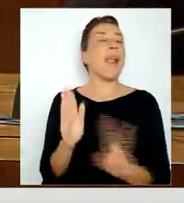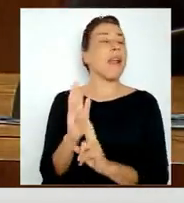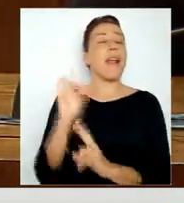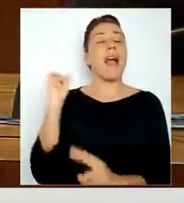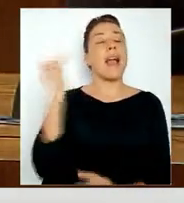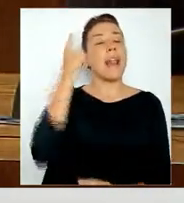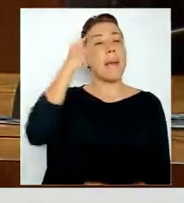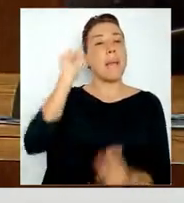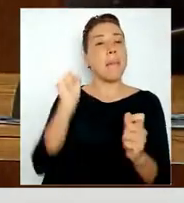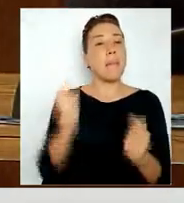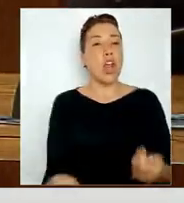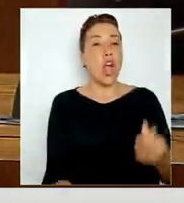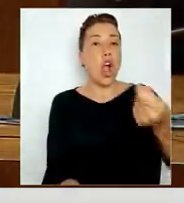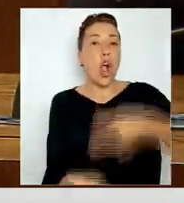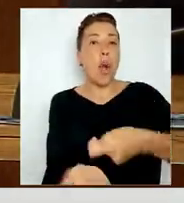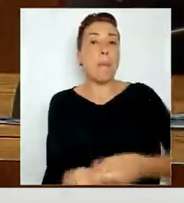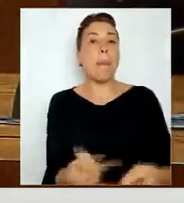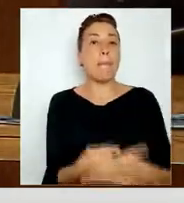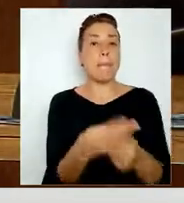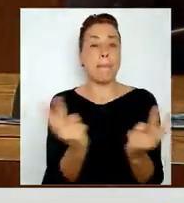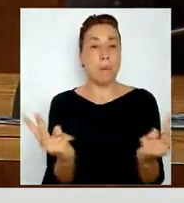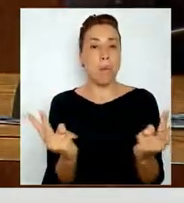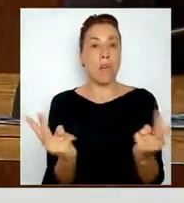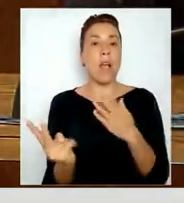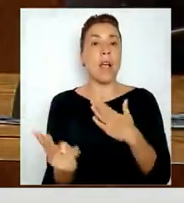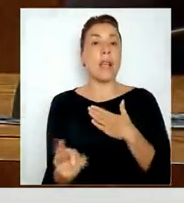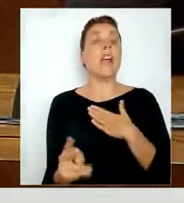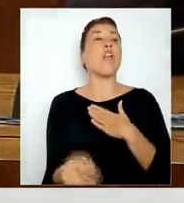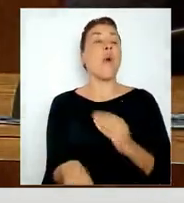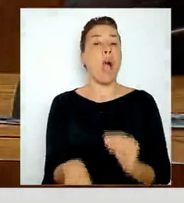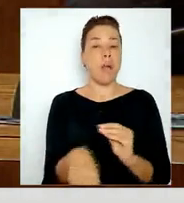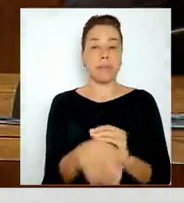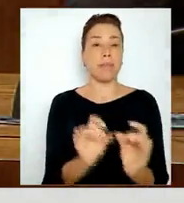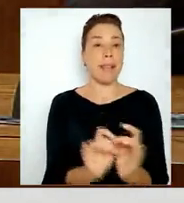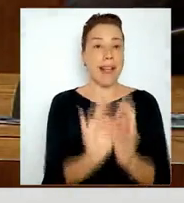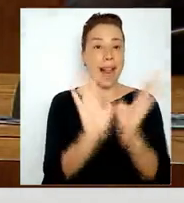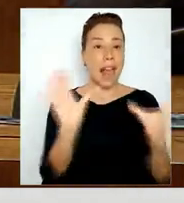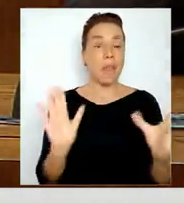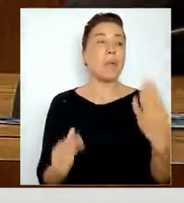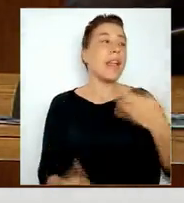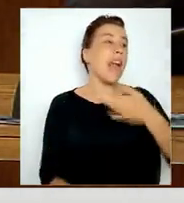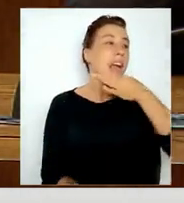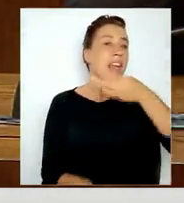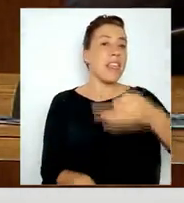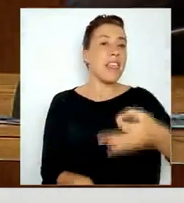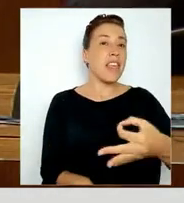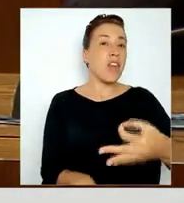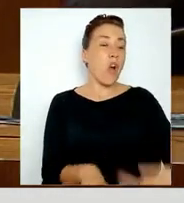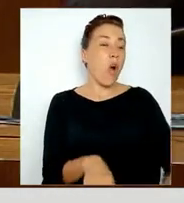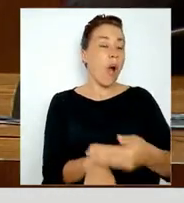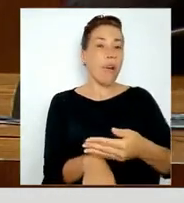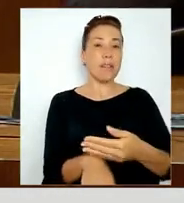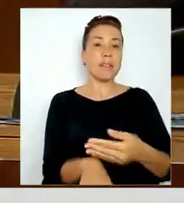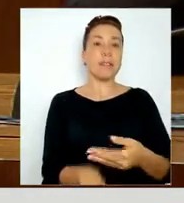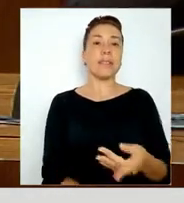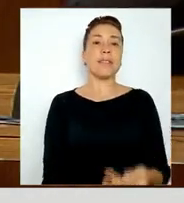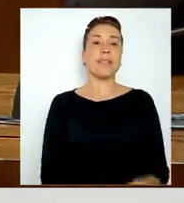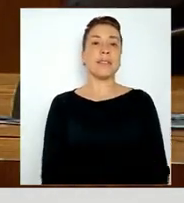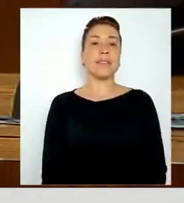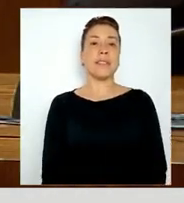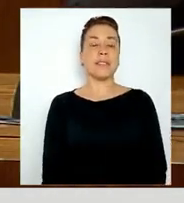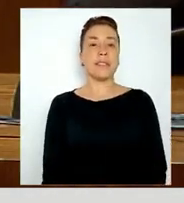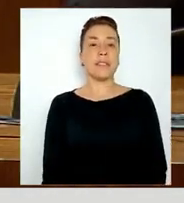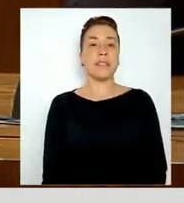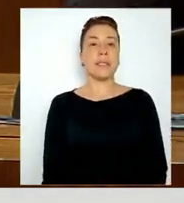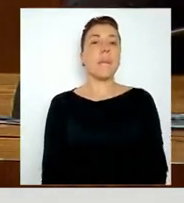y quiero dejarlo establecido Porque aquí se ha señalado en algunos casos de que al parecer no